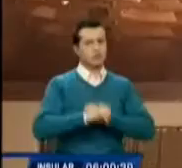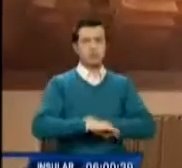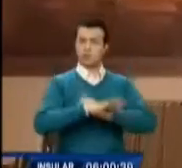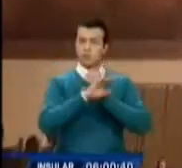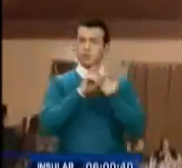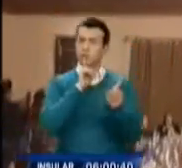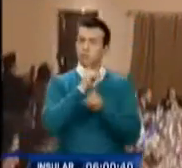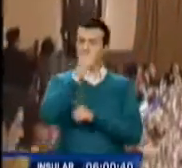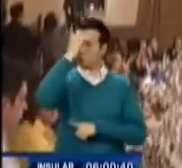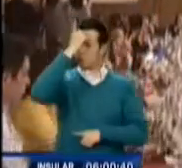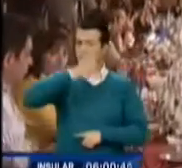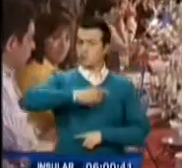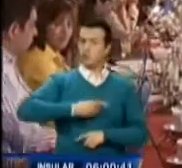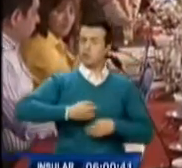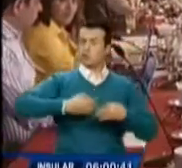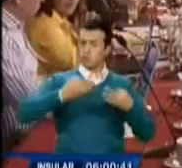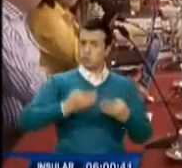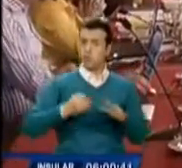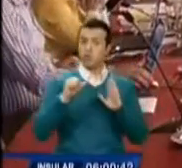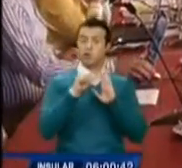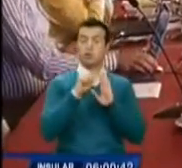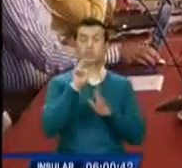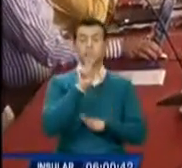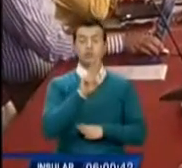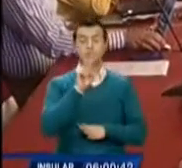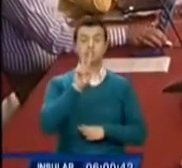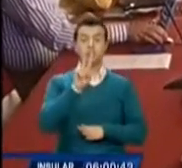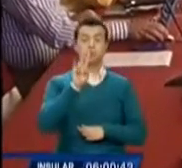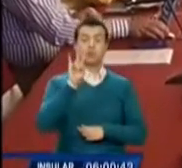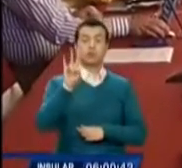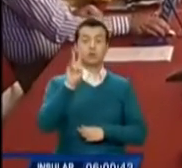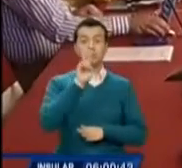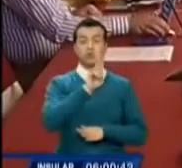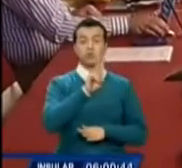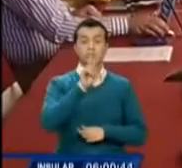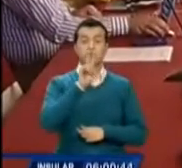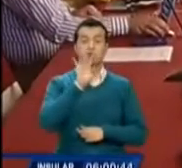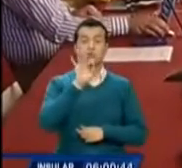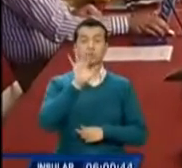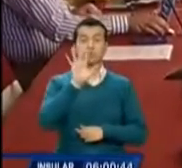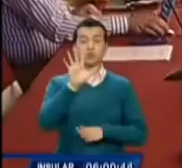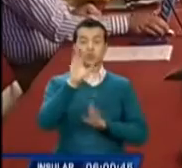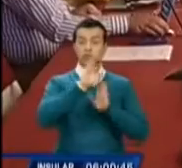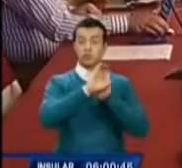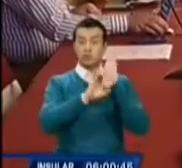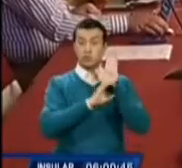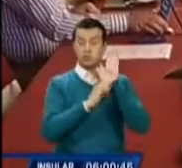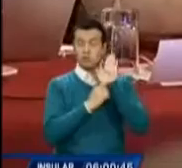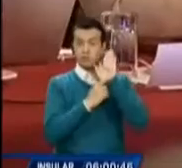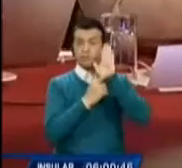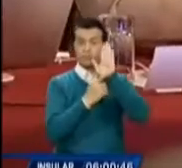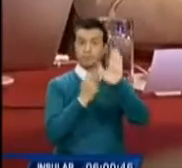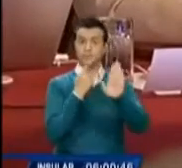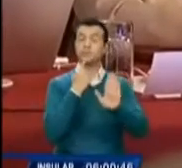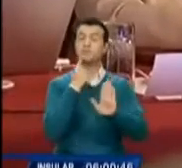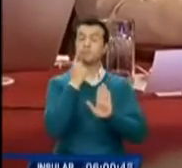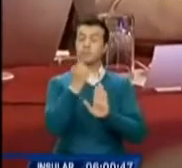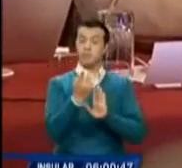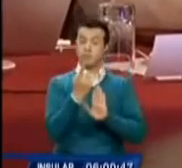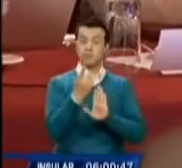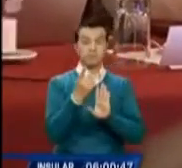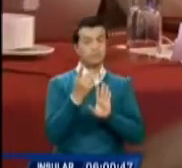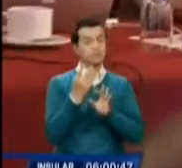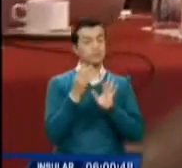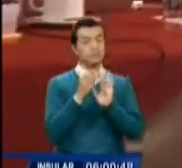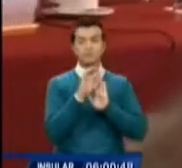La decisión fue tomada considerando los artículos 227 y 295 de la Constitución de la República, que determinan,